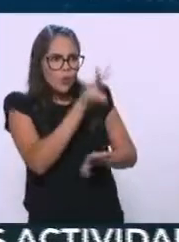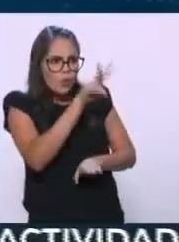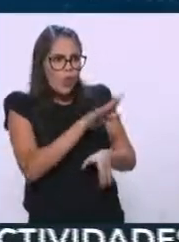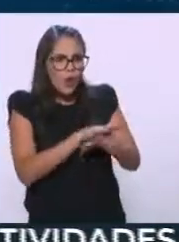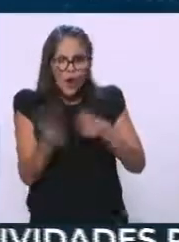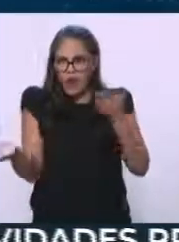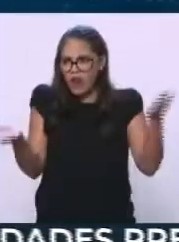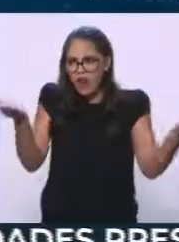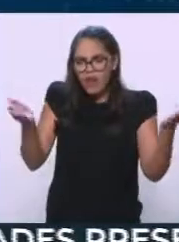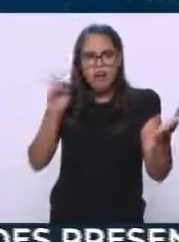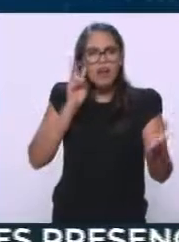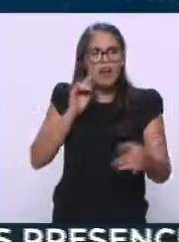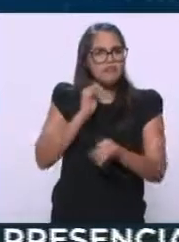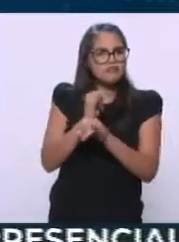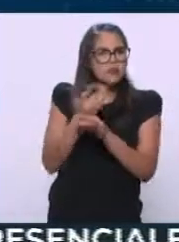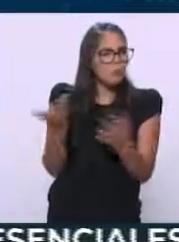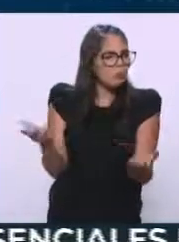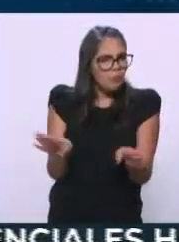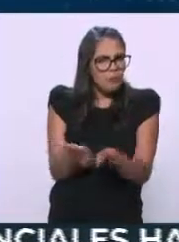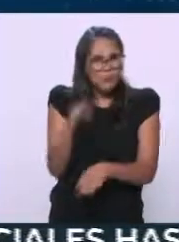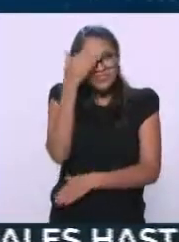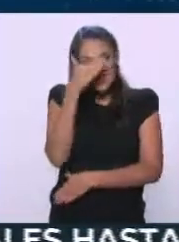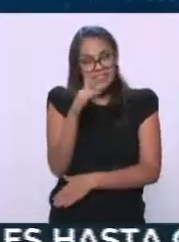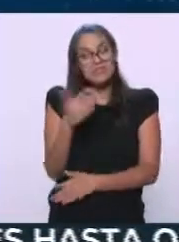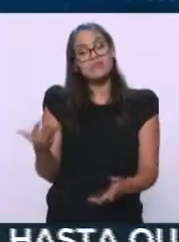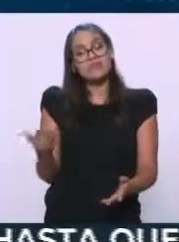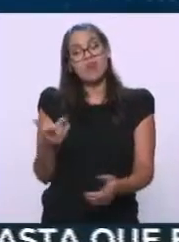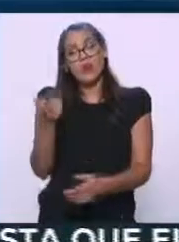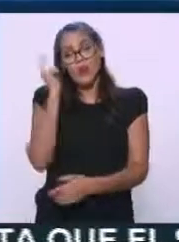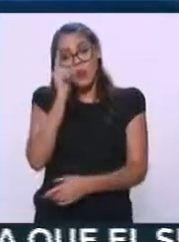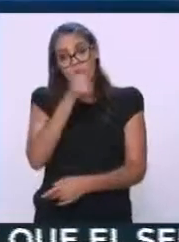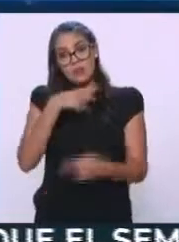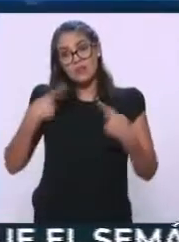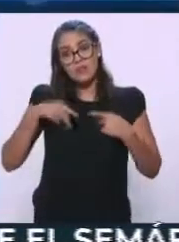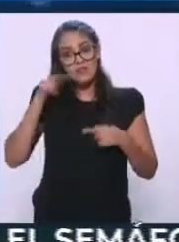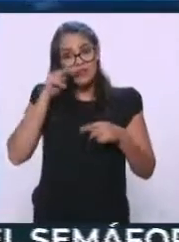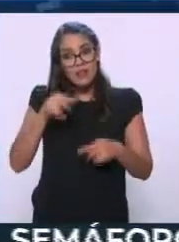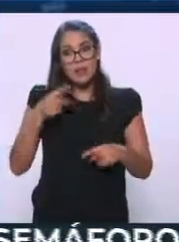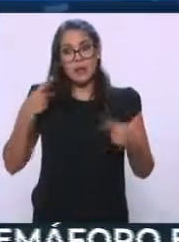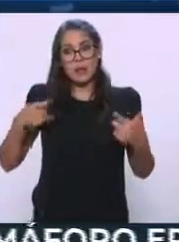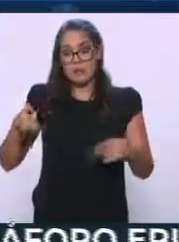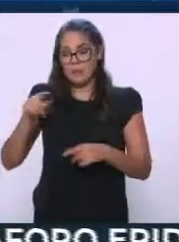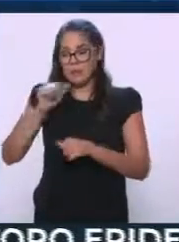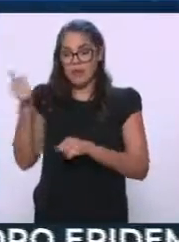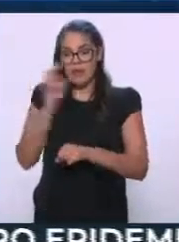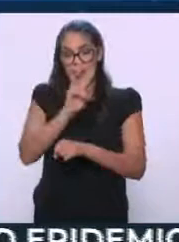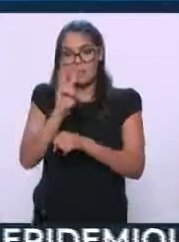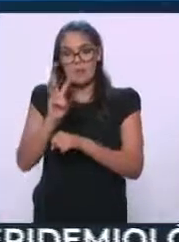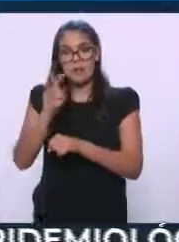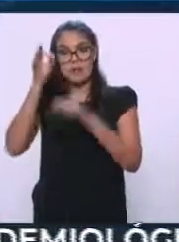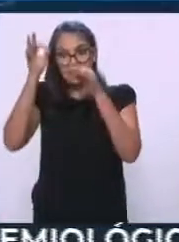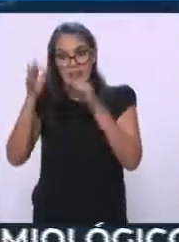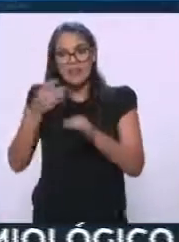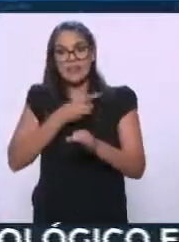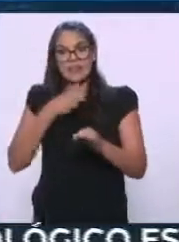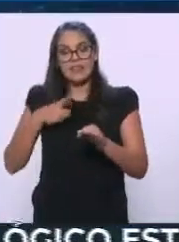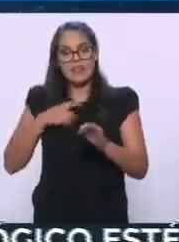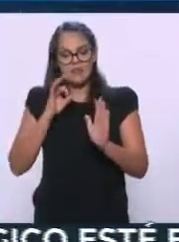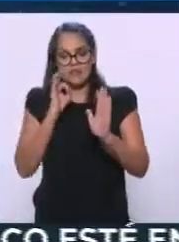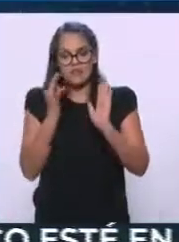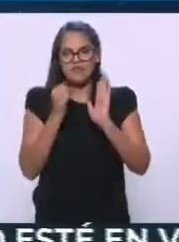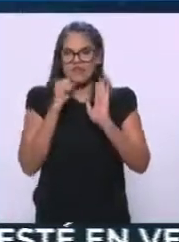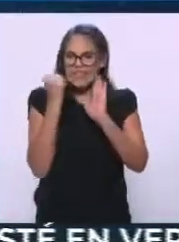redes. Y quizás de alguna manera sirva esta experiencia para que las páginas oficiales pongan un sello o alguna leyenda